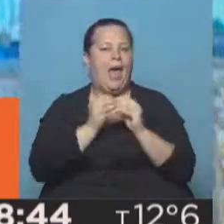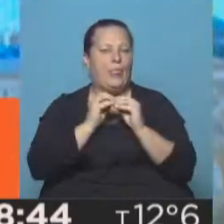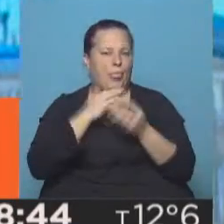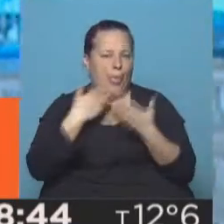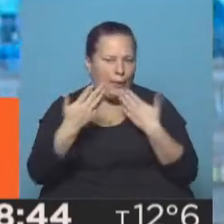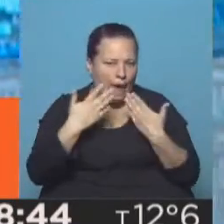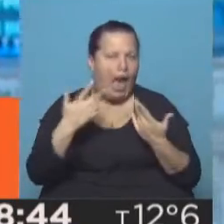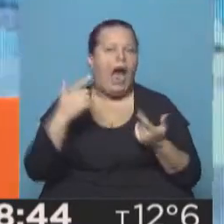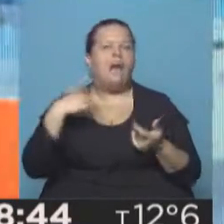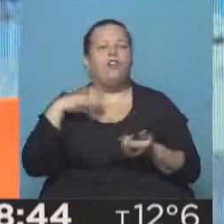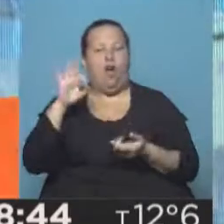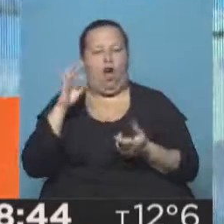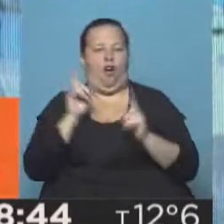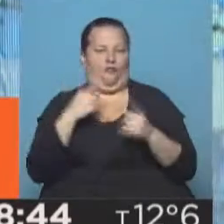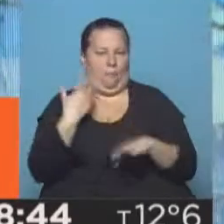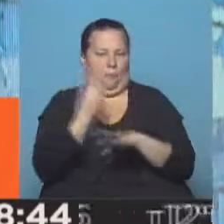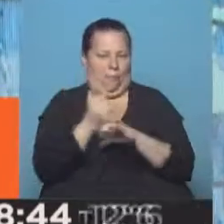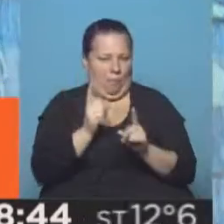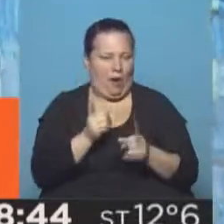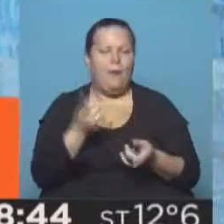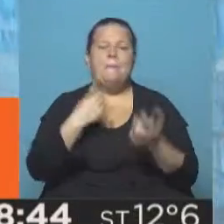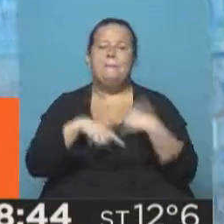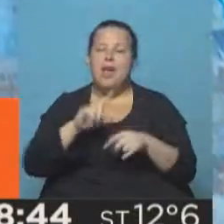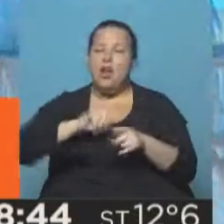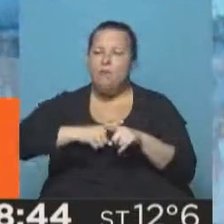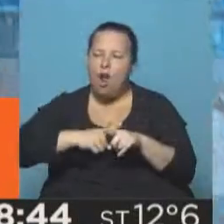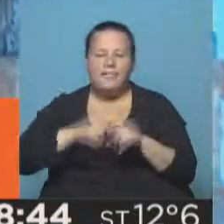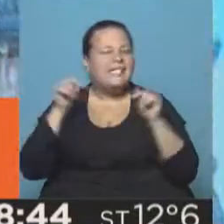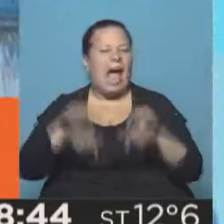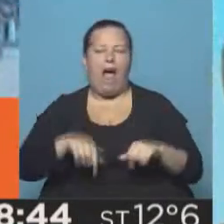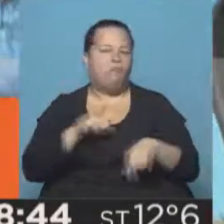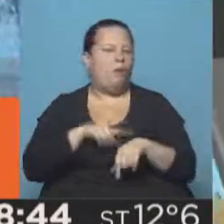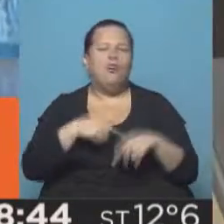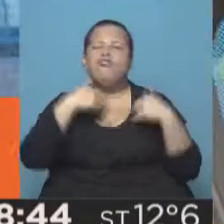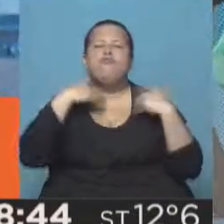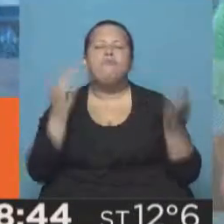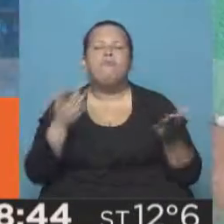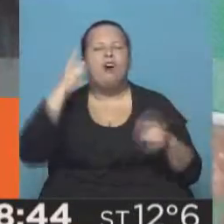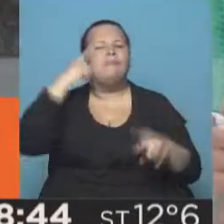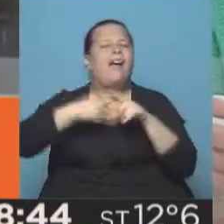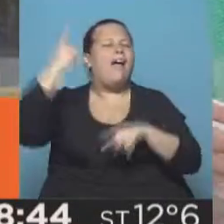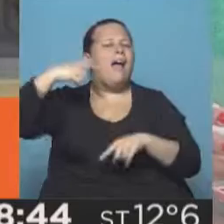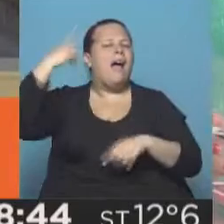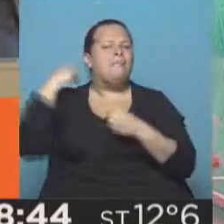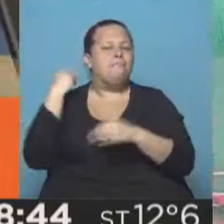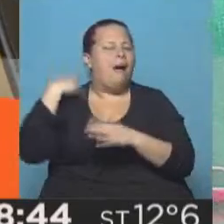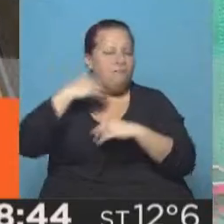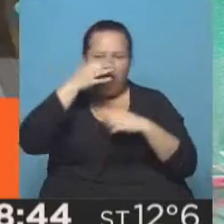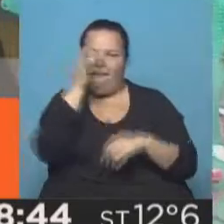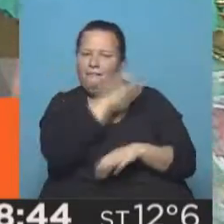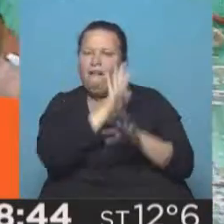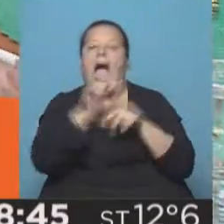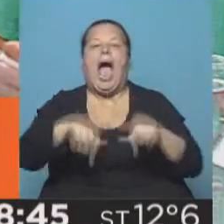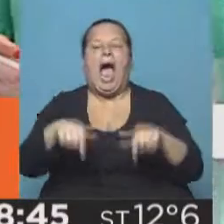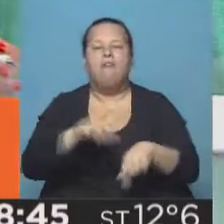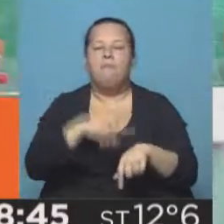o me sostenía. Pero en la política es el aquí y ahora, no importa lo que uno ha hecho para atrás, es el aquí